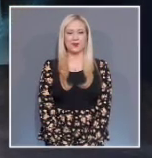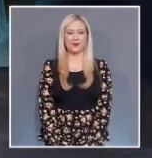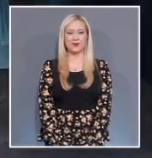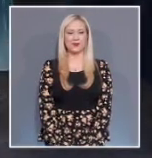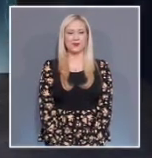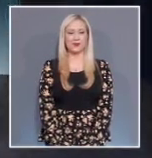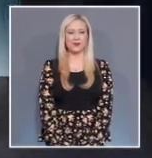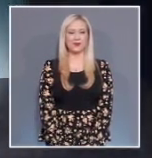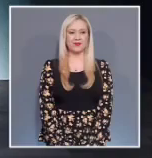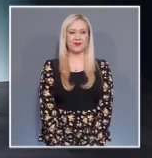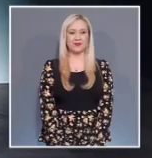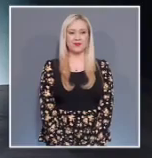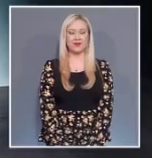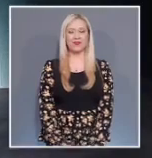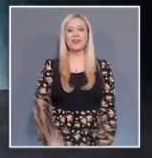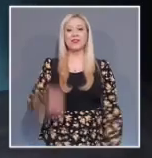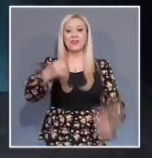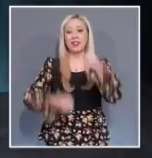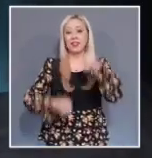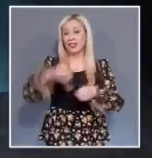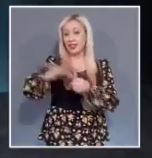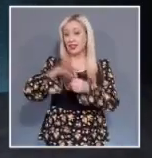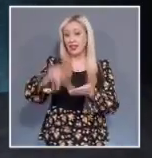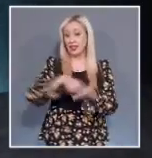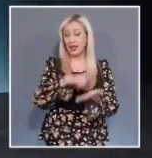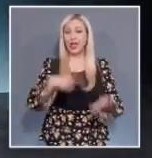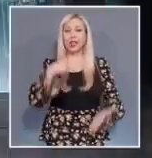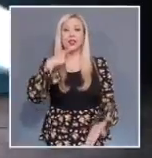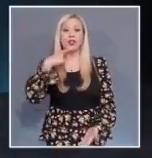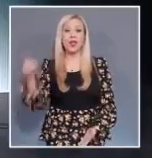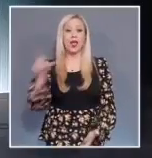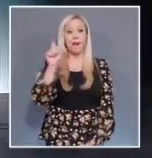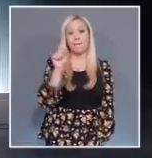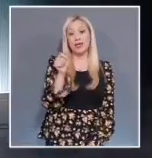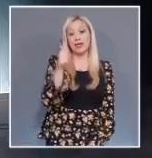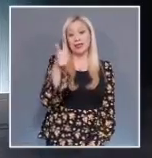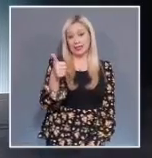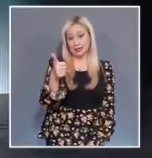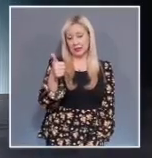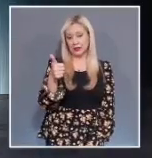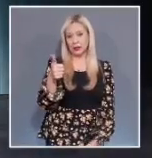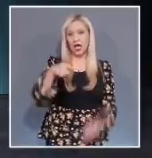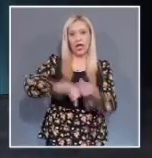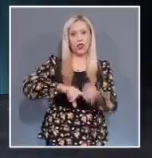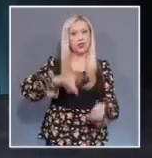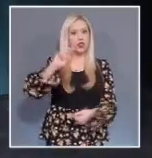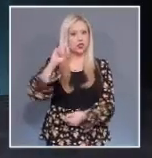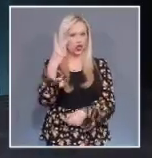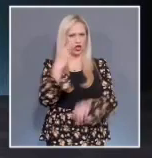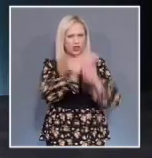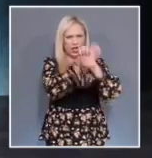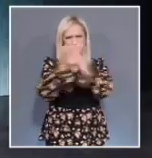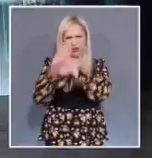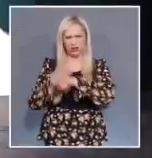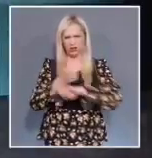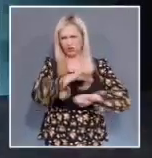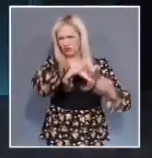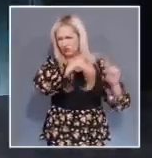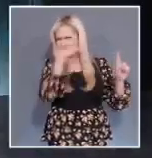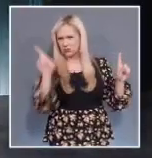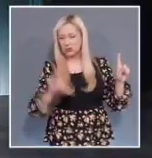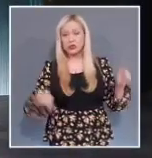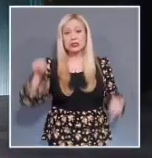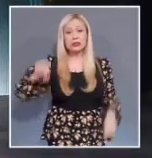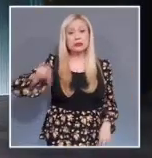El Tribunal Electoral denunció que en 26 de las 32 entidades del país se ha agudizado la pobreza, un factor que